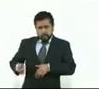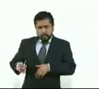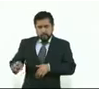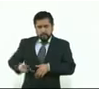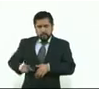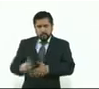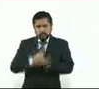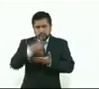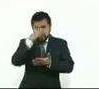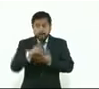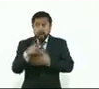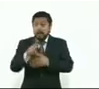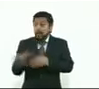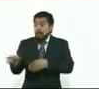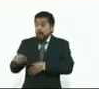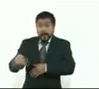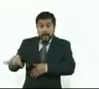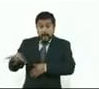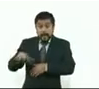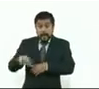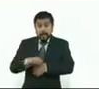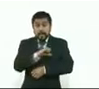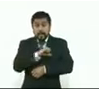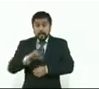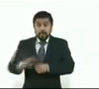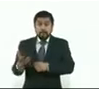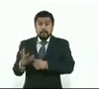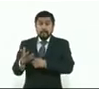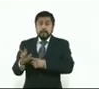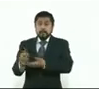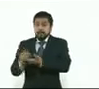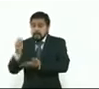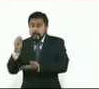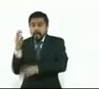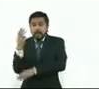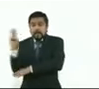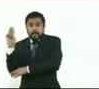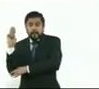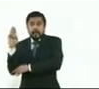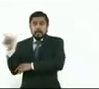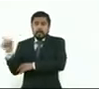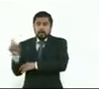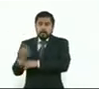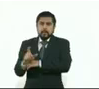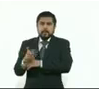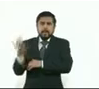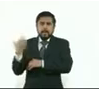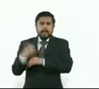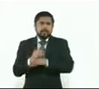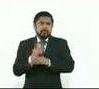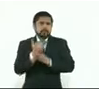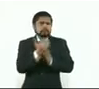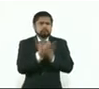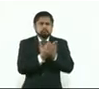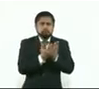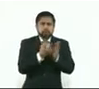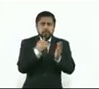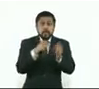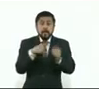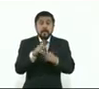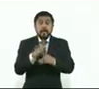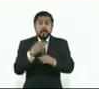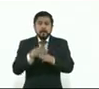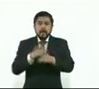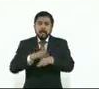Entonces los delitos en Xochimilco, Milpa Alta, Tláhuac eran menores que lo que son ahora, y entre otras cosas es también por el